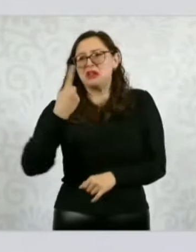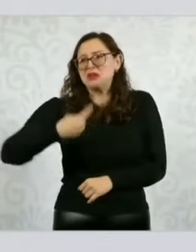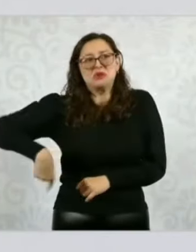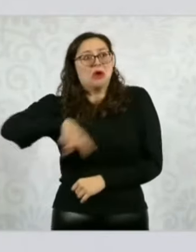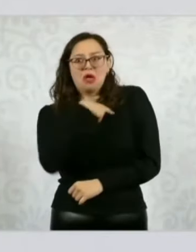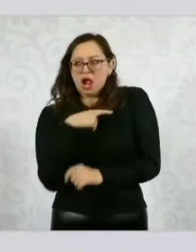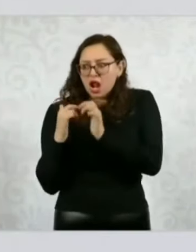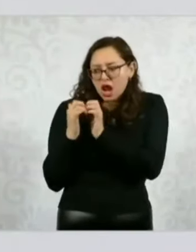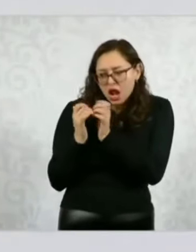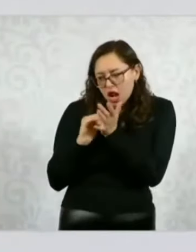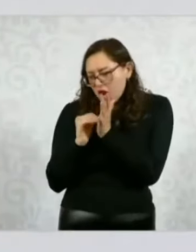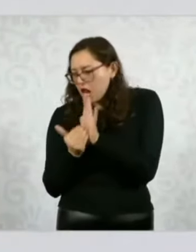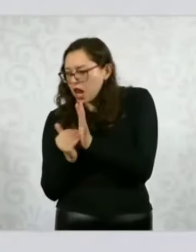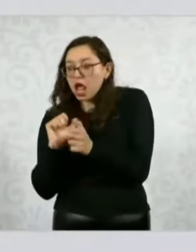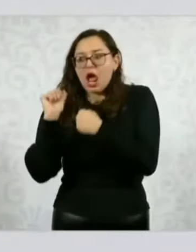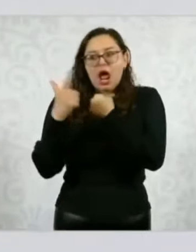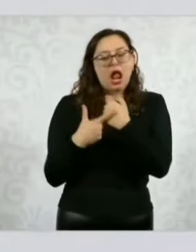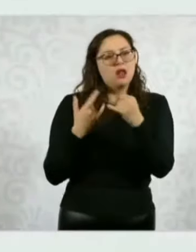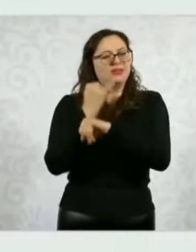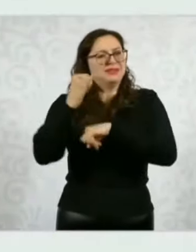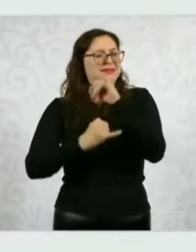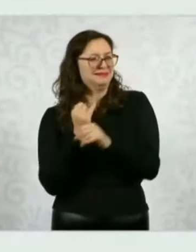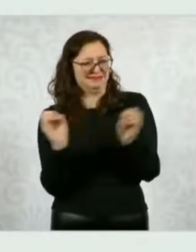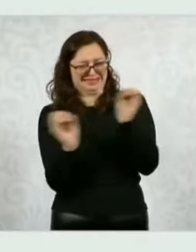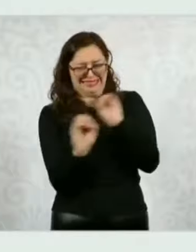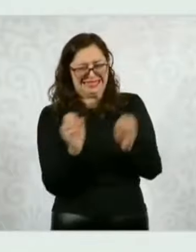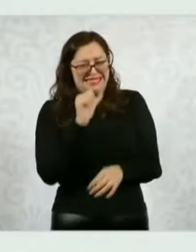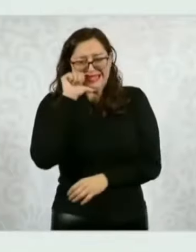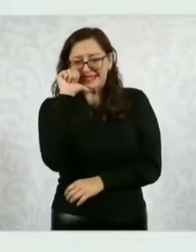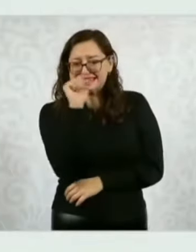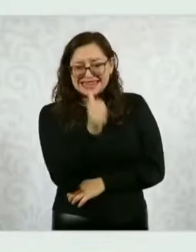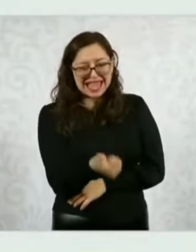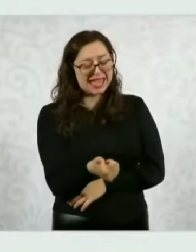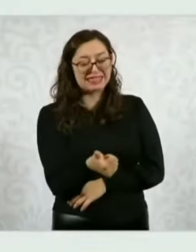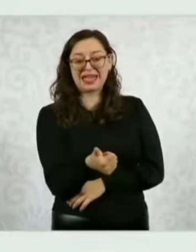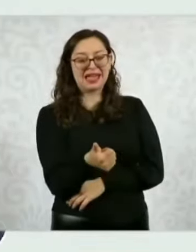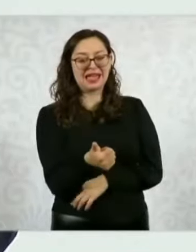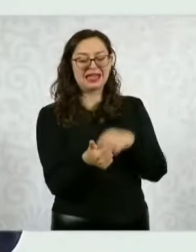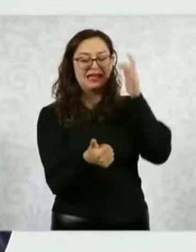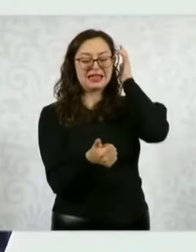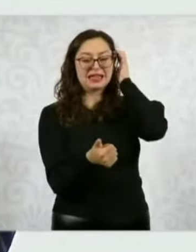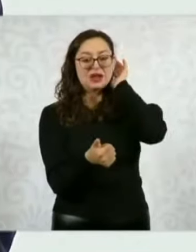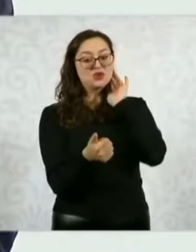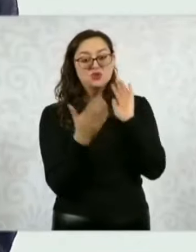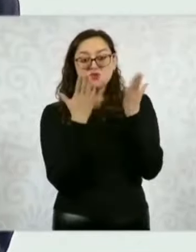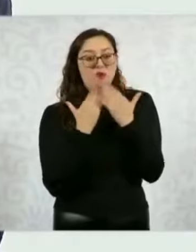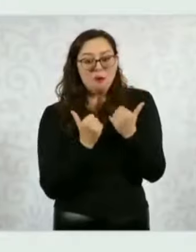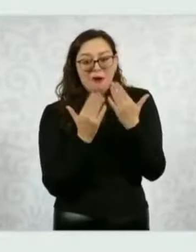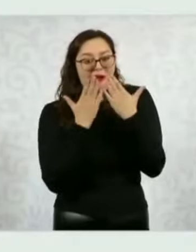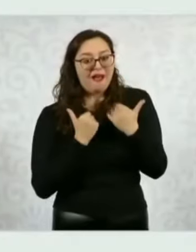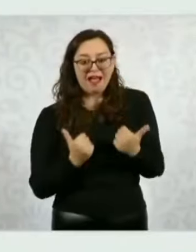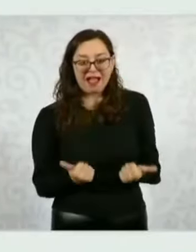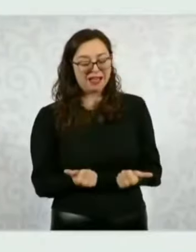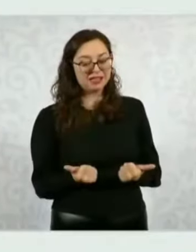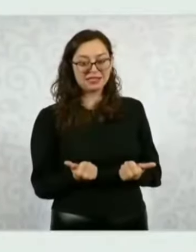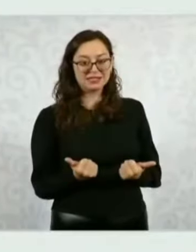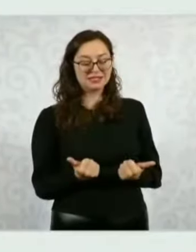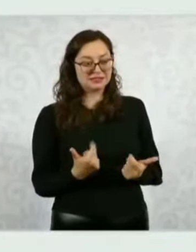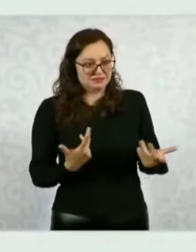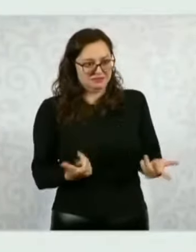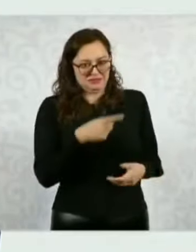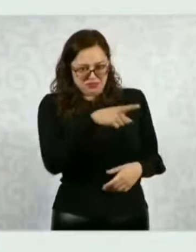conspiración, no solo porque no existía, sino porque el gobierno era quien más